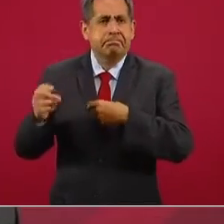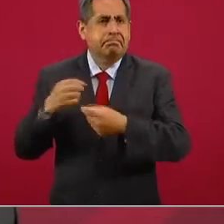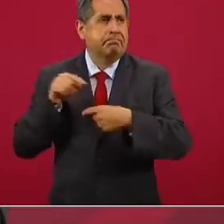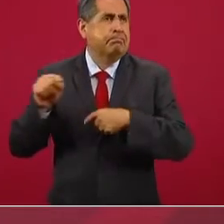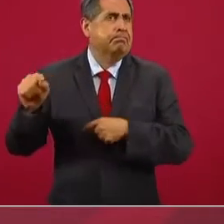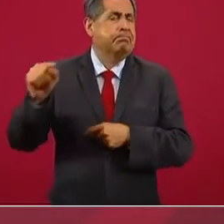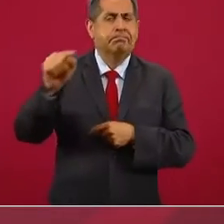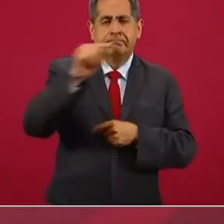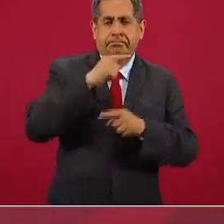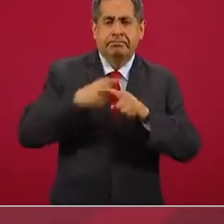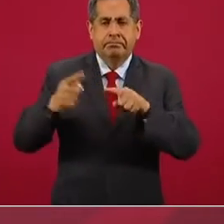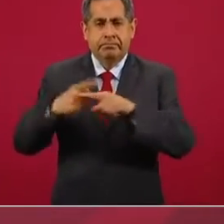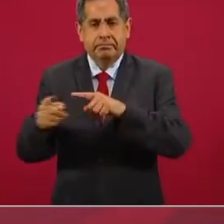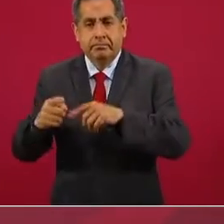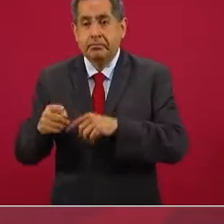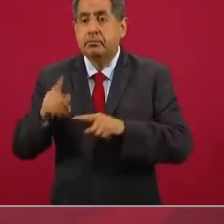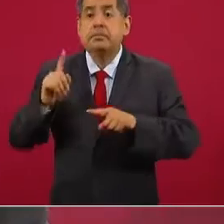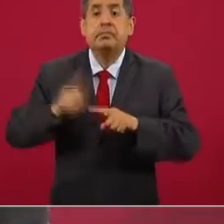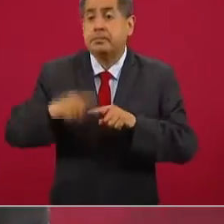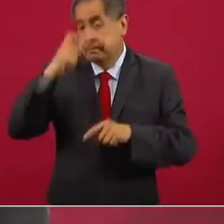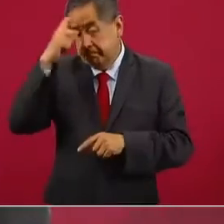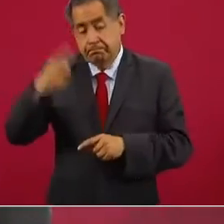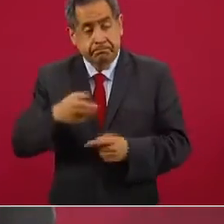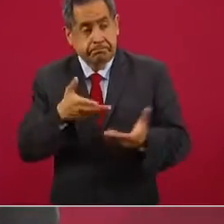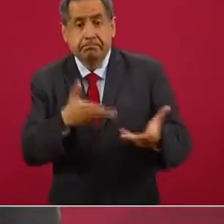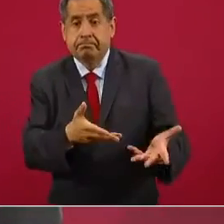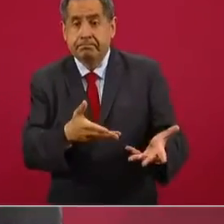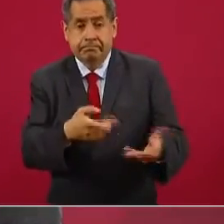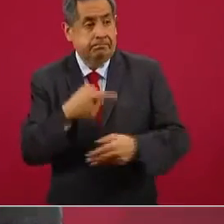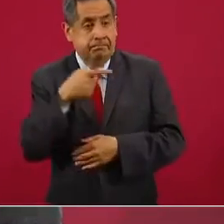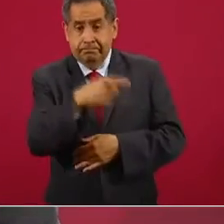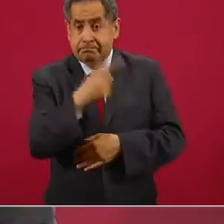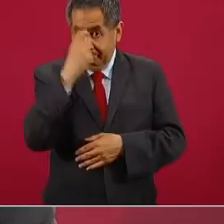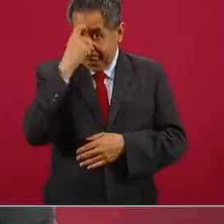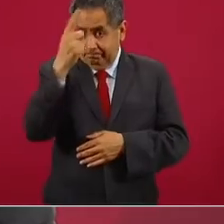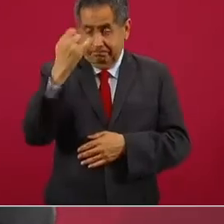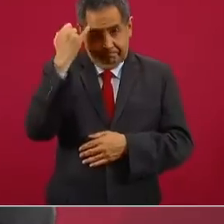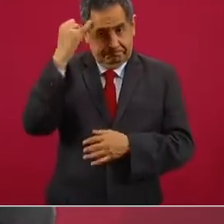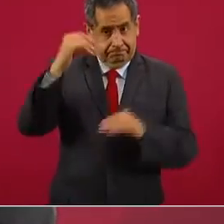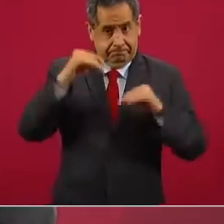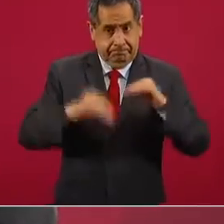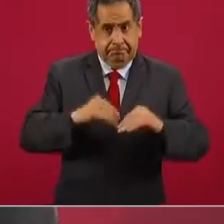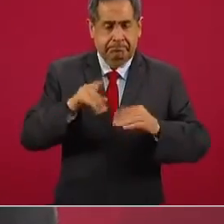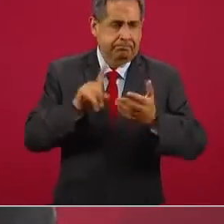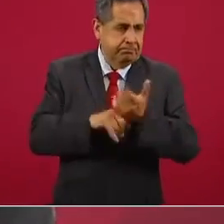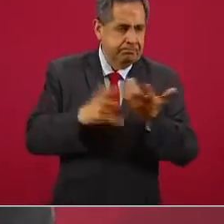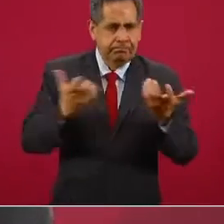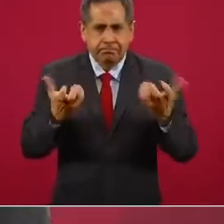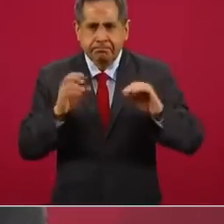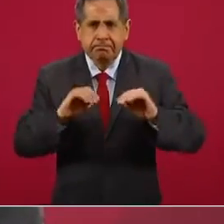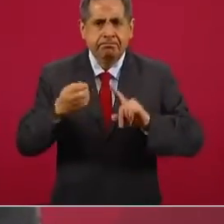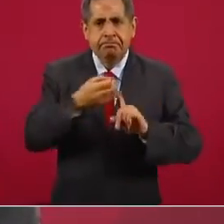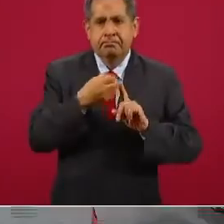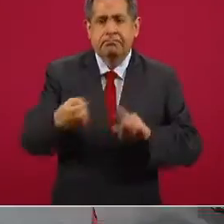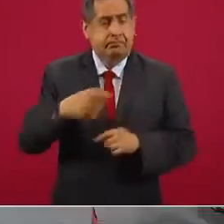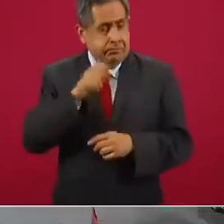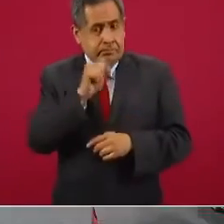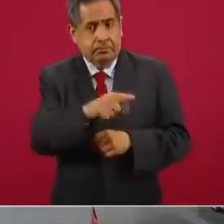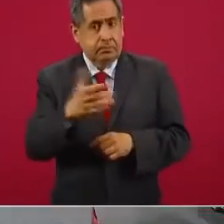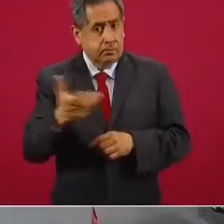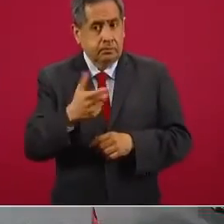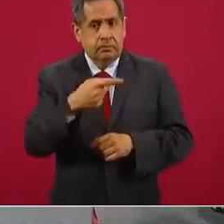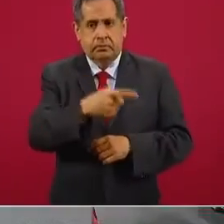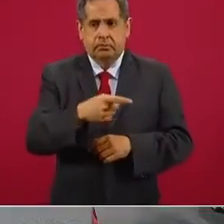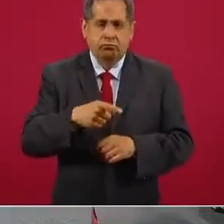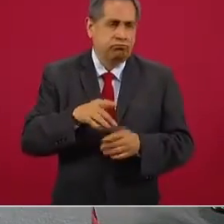que nos corresponde a los sistemas de salud. Y él la creó, él la inventó, él la diseñó y no solamente eso, sino que también